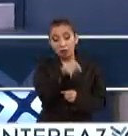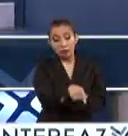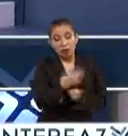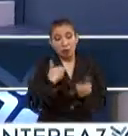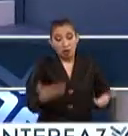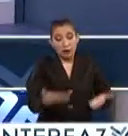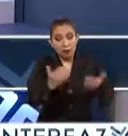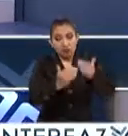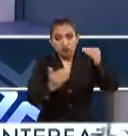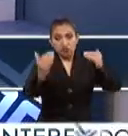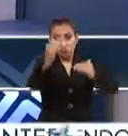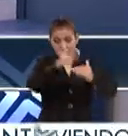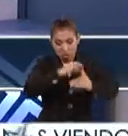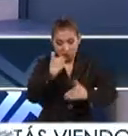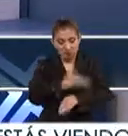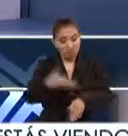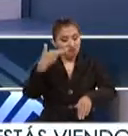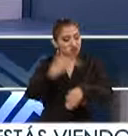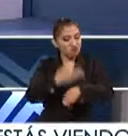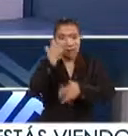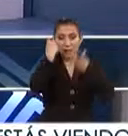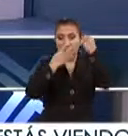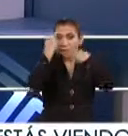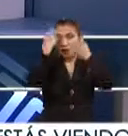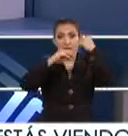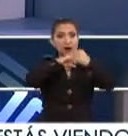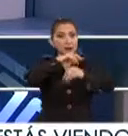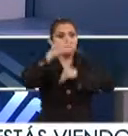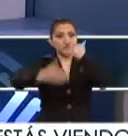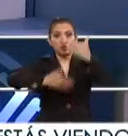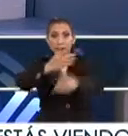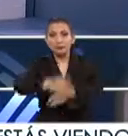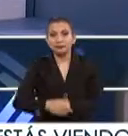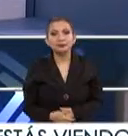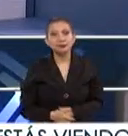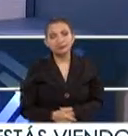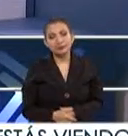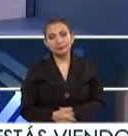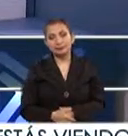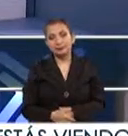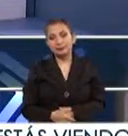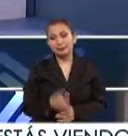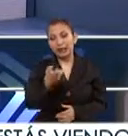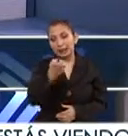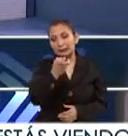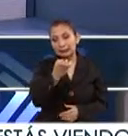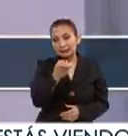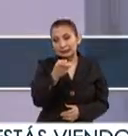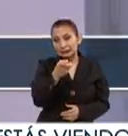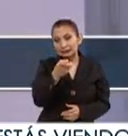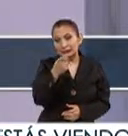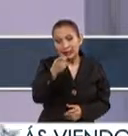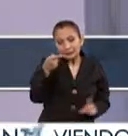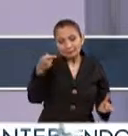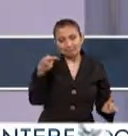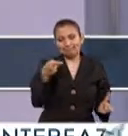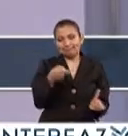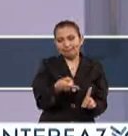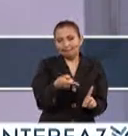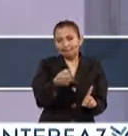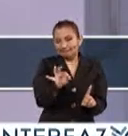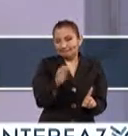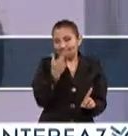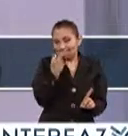tremendamente motivado puede resolver o aprender o resolver lo que quiera. Entonces, ahí está